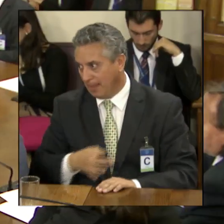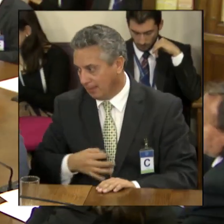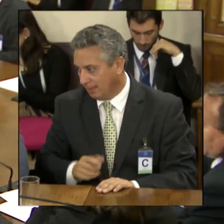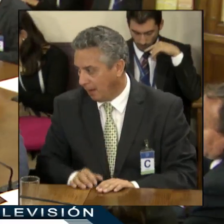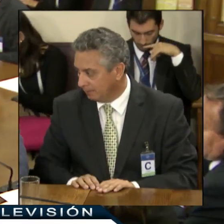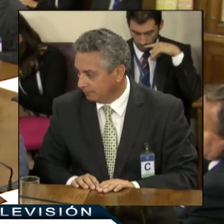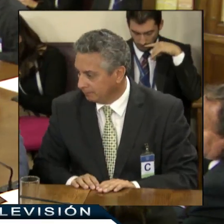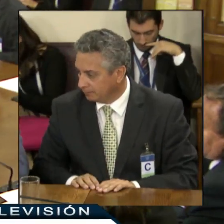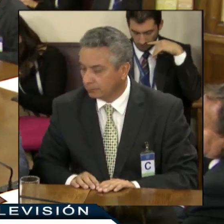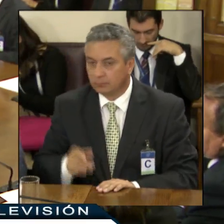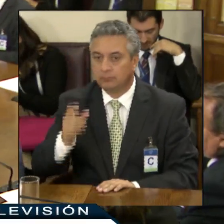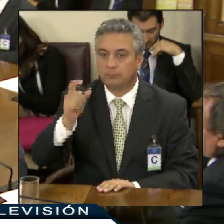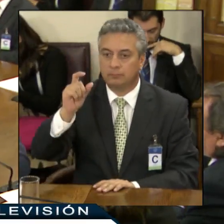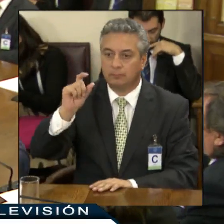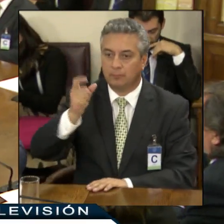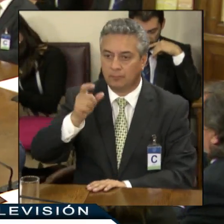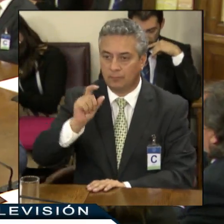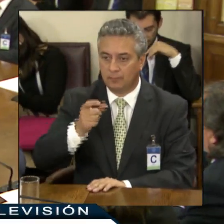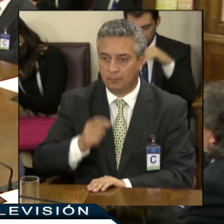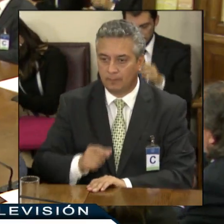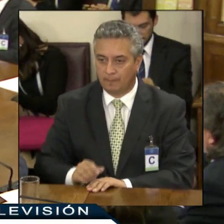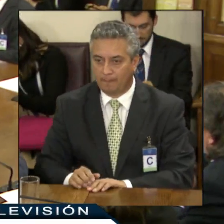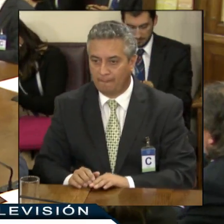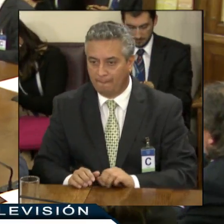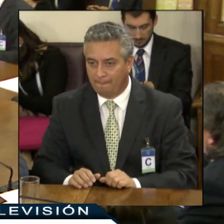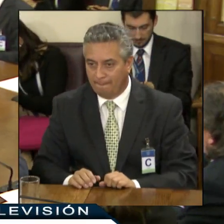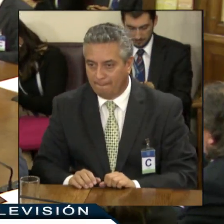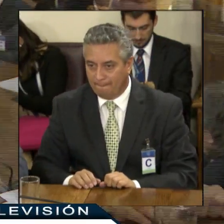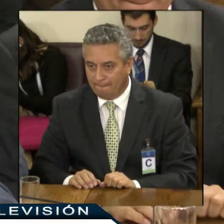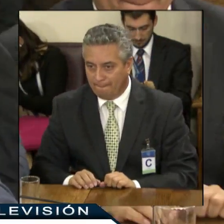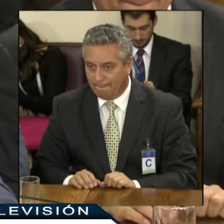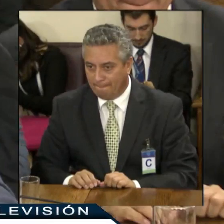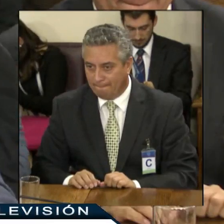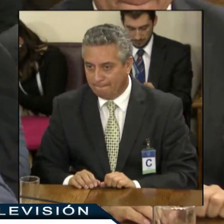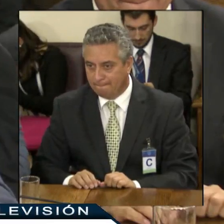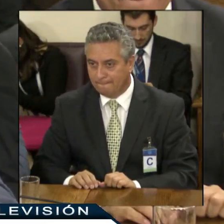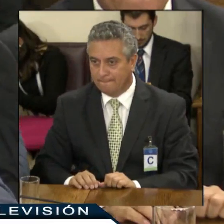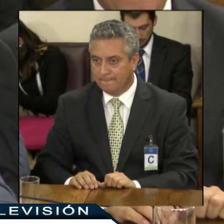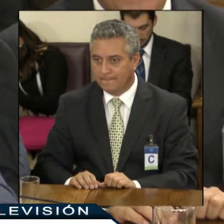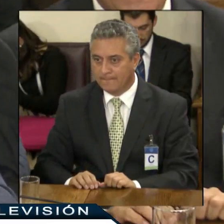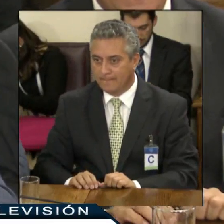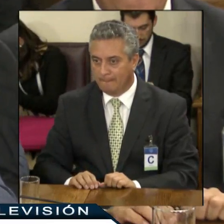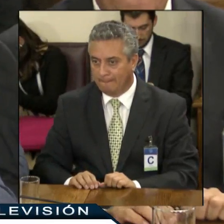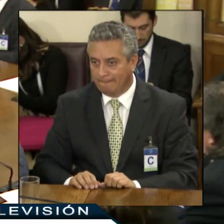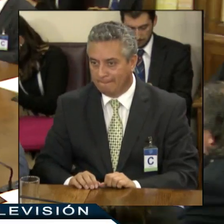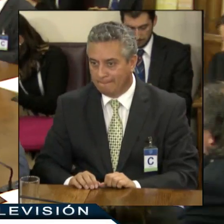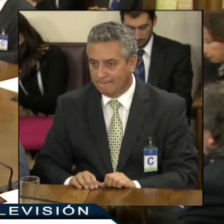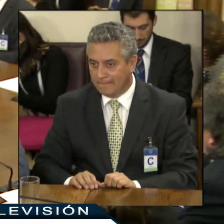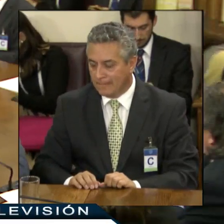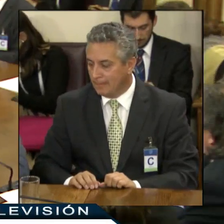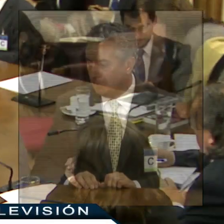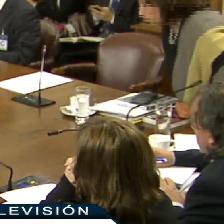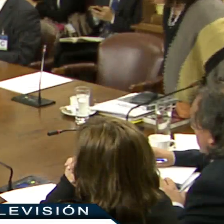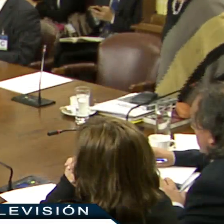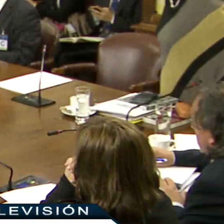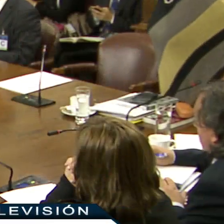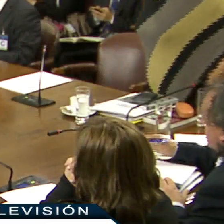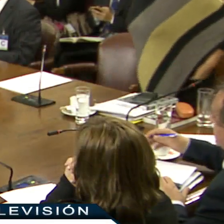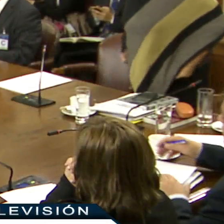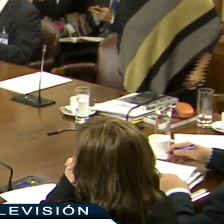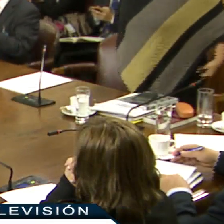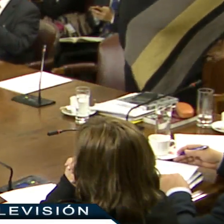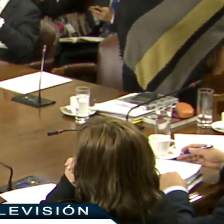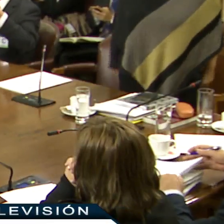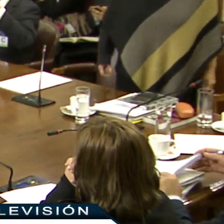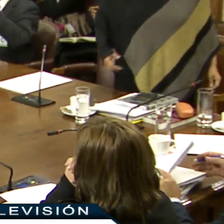gracias Gracias Álvaro las las precisiones por haberse cumplido el objeto de esta sesión esta se